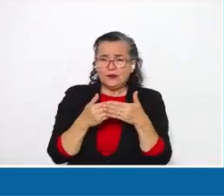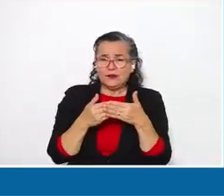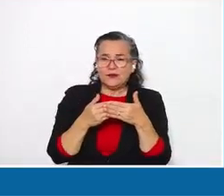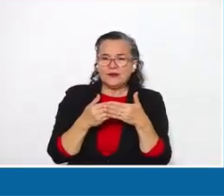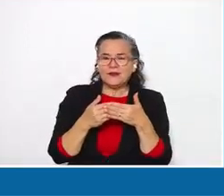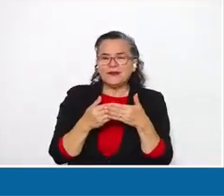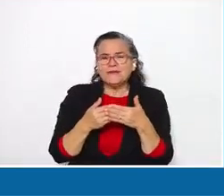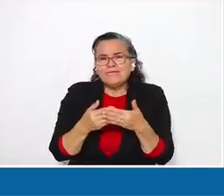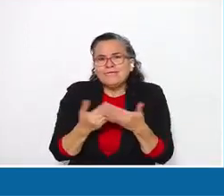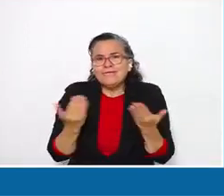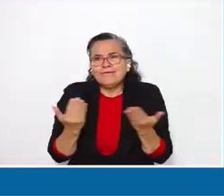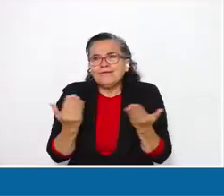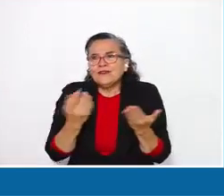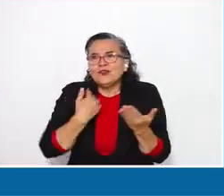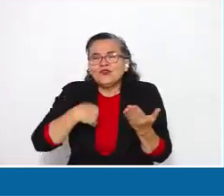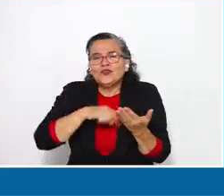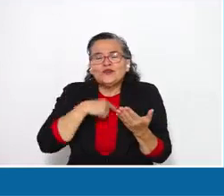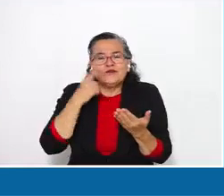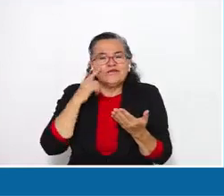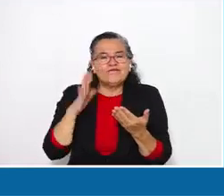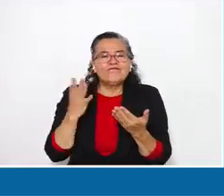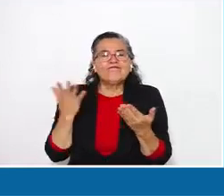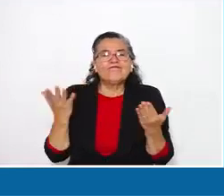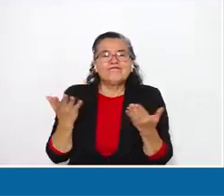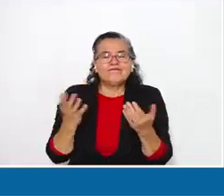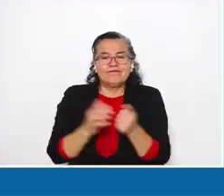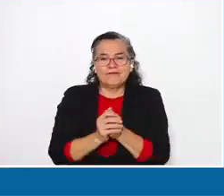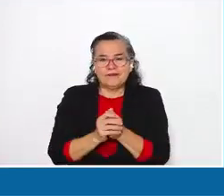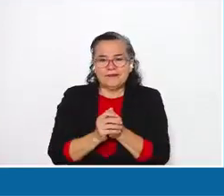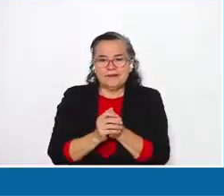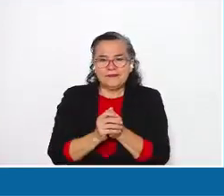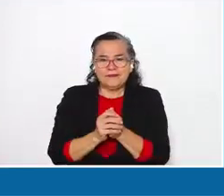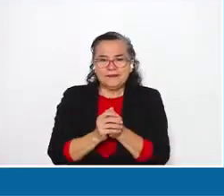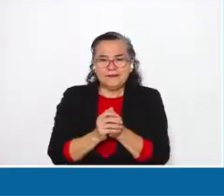nosotros… me parece que